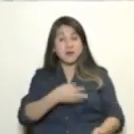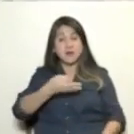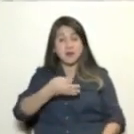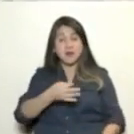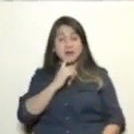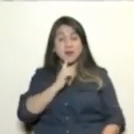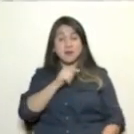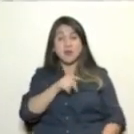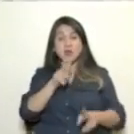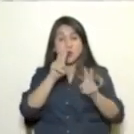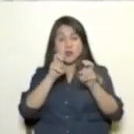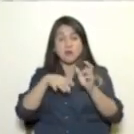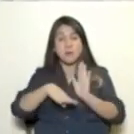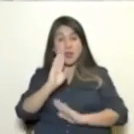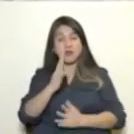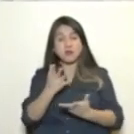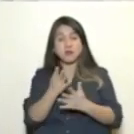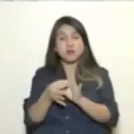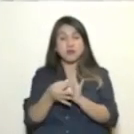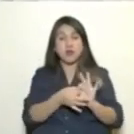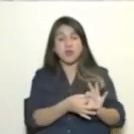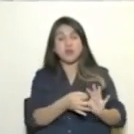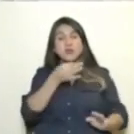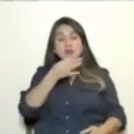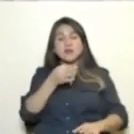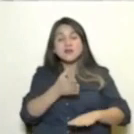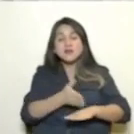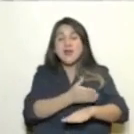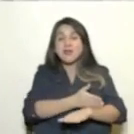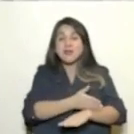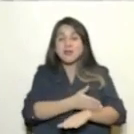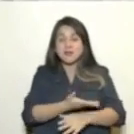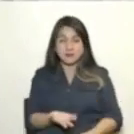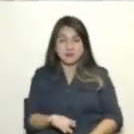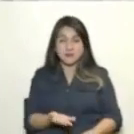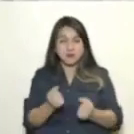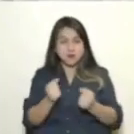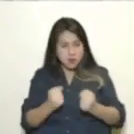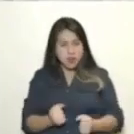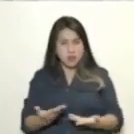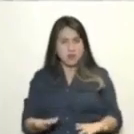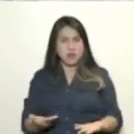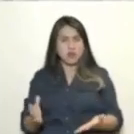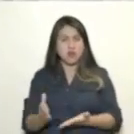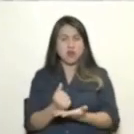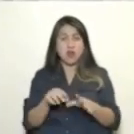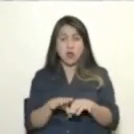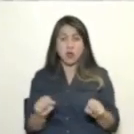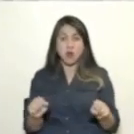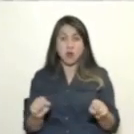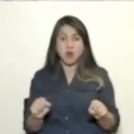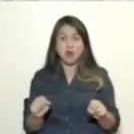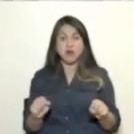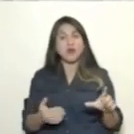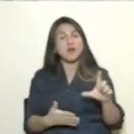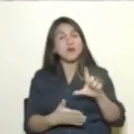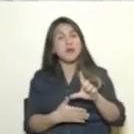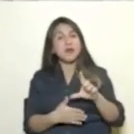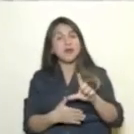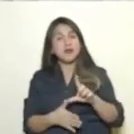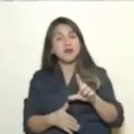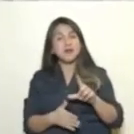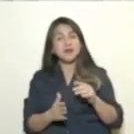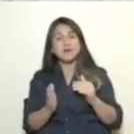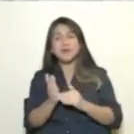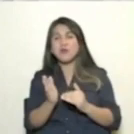ahí tenemos un tema mayor. Por eso que decía anteriormente, ¿podemos ponernos de acuerdo en América Latina, por